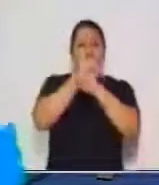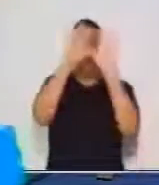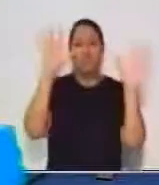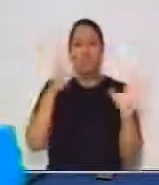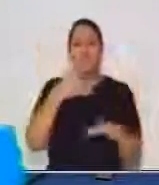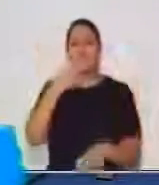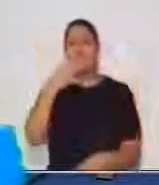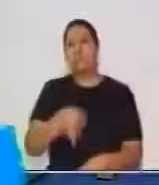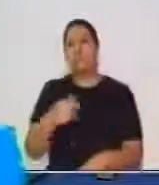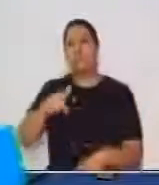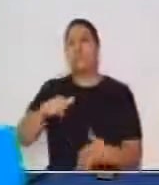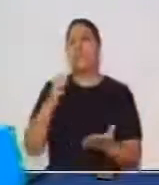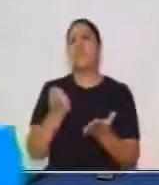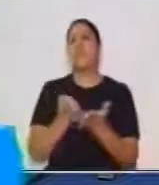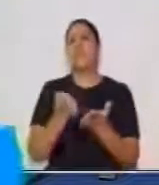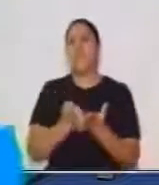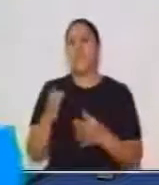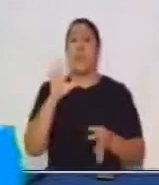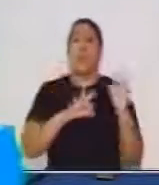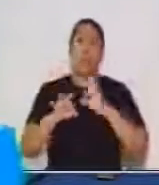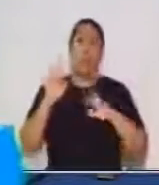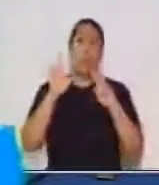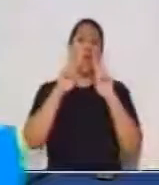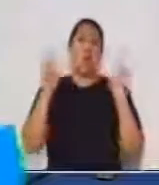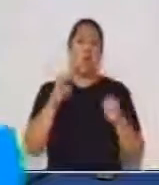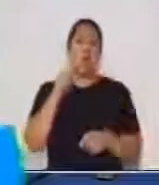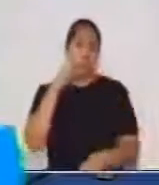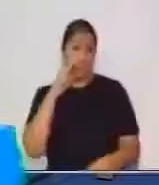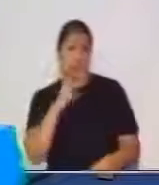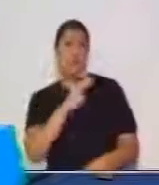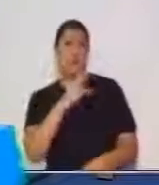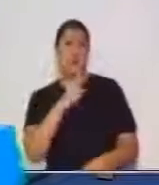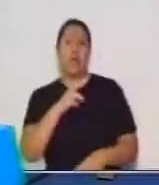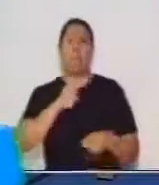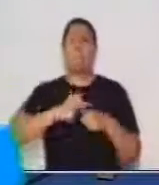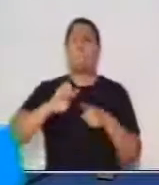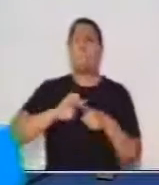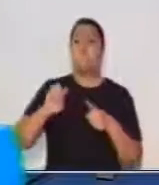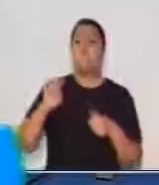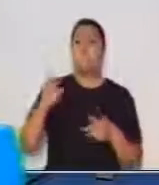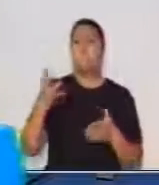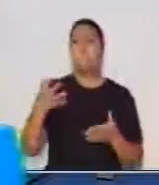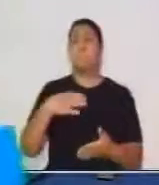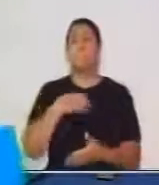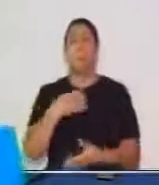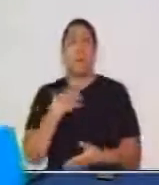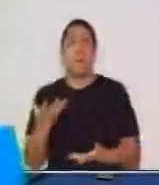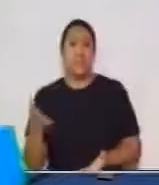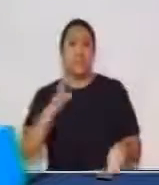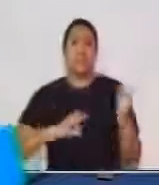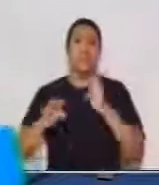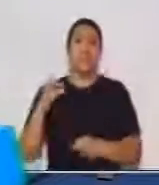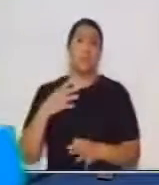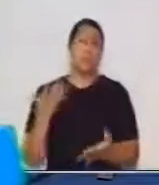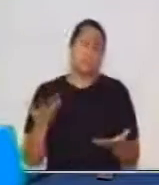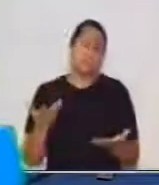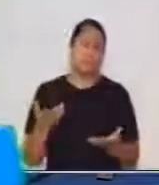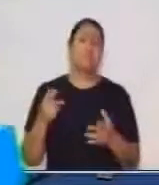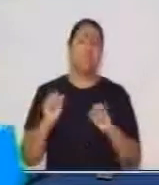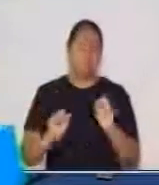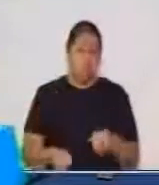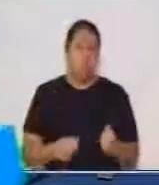o el tema que hayas visto con tu profesor o tu profesora y que en ese momento quieran ponerlo en común en una mesa